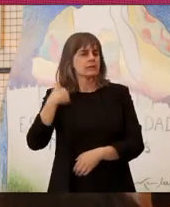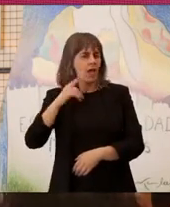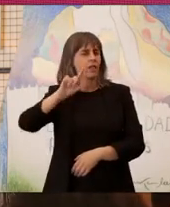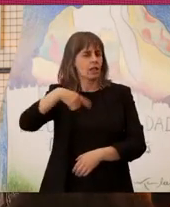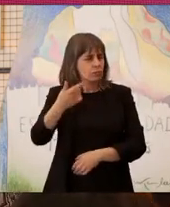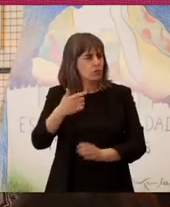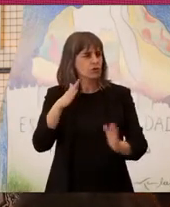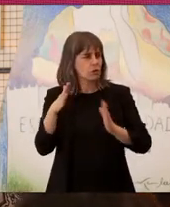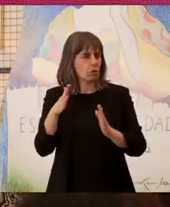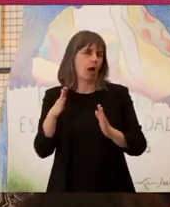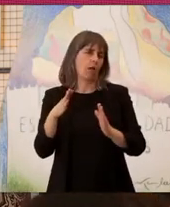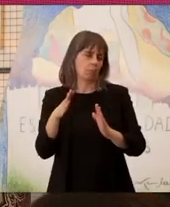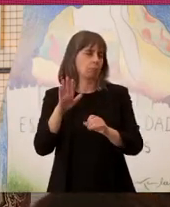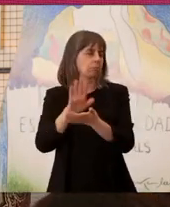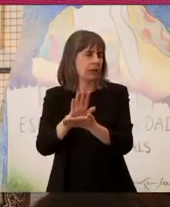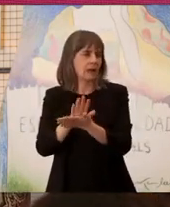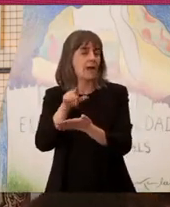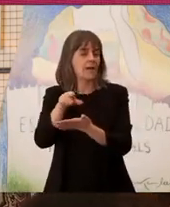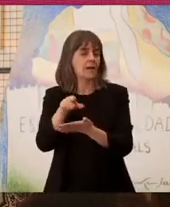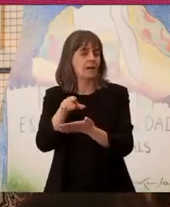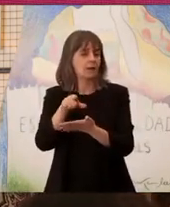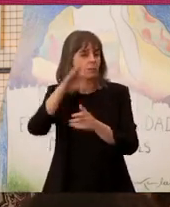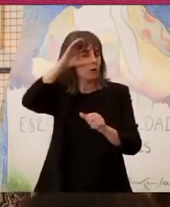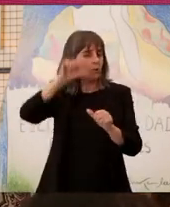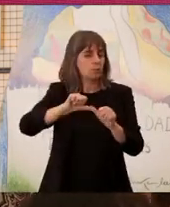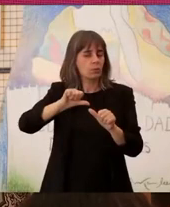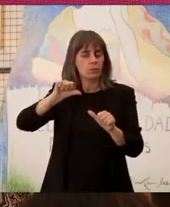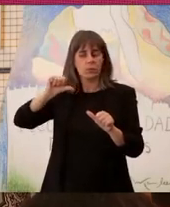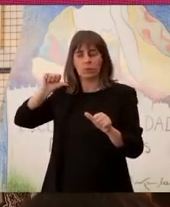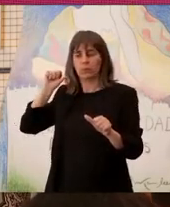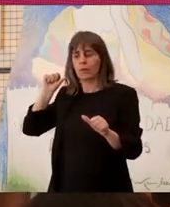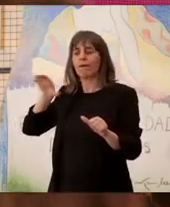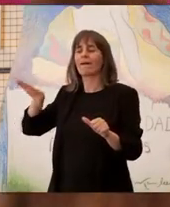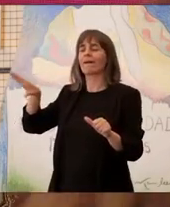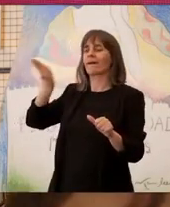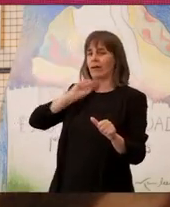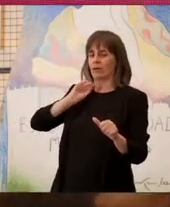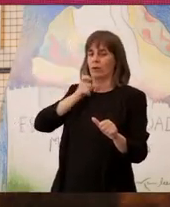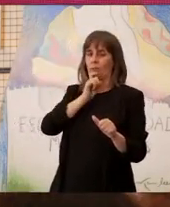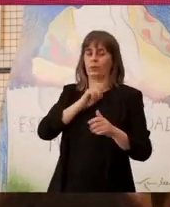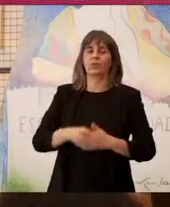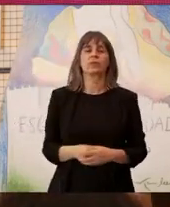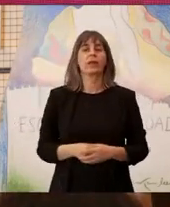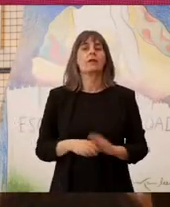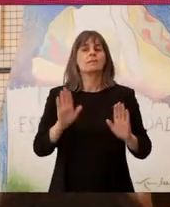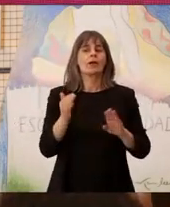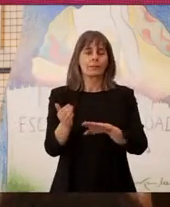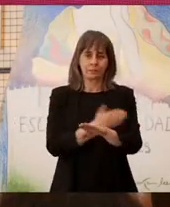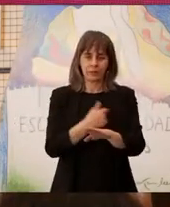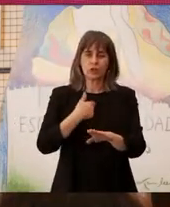más de calma de lo que había podido observar o suceder pero antes quería hablar un momento de la cuestión